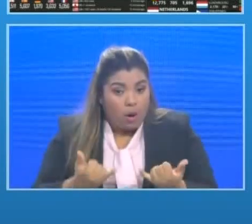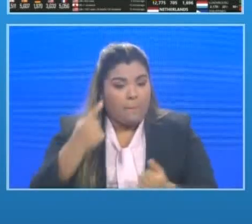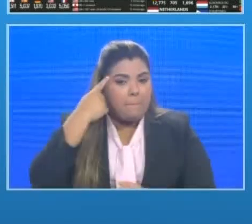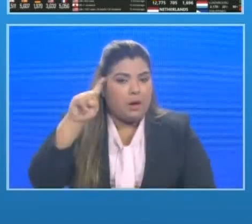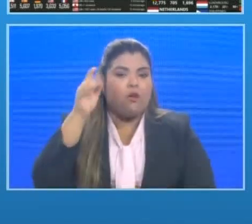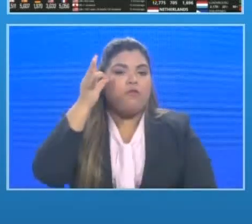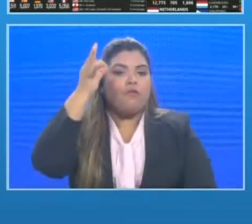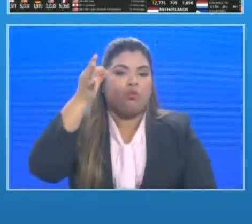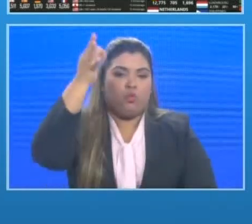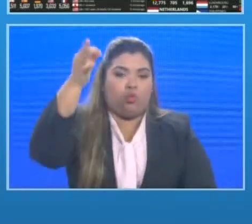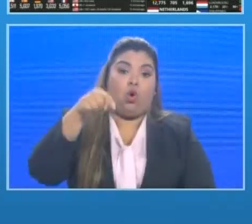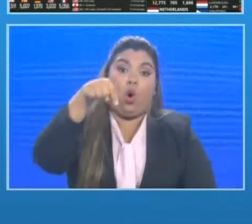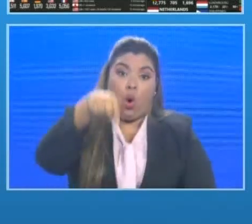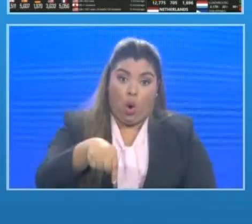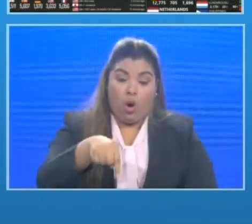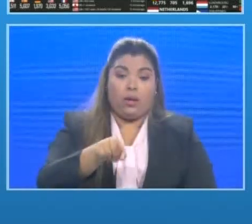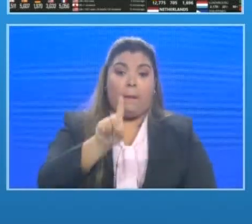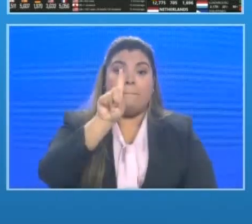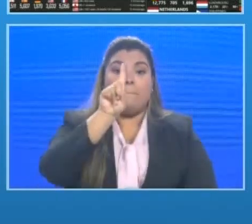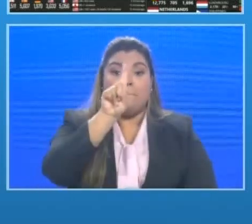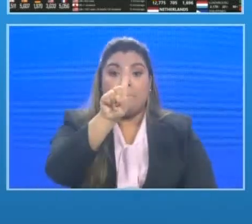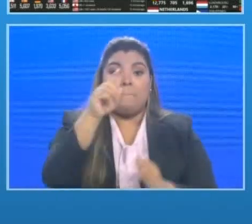tenemos 1.181 casos.